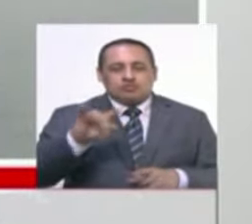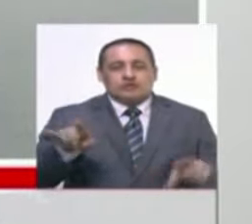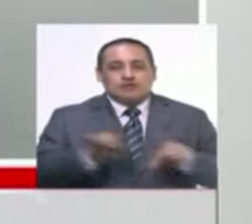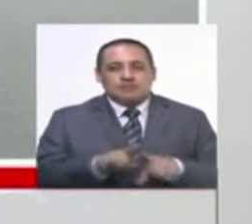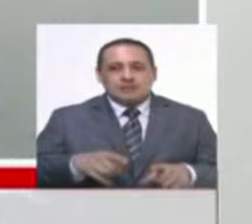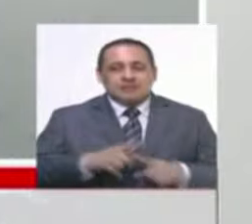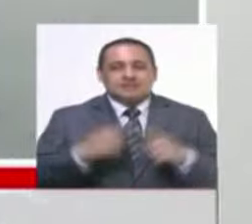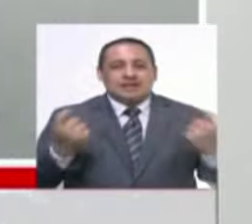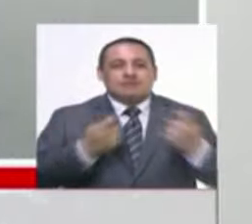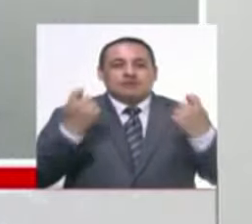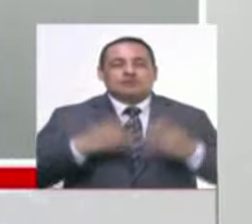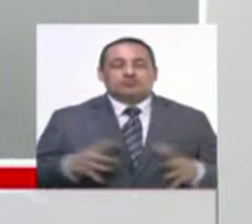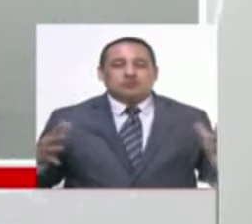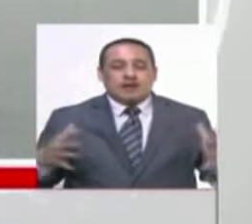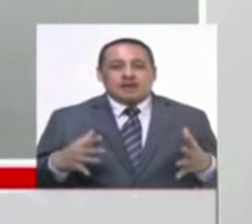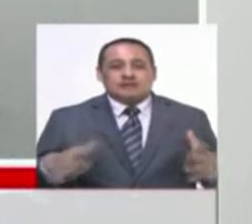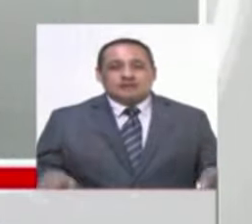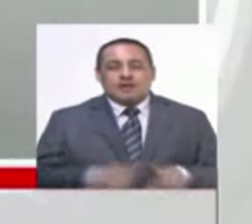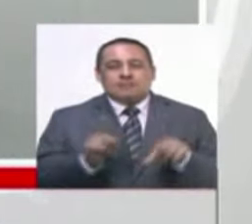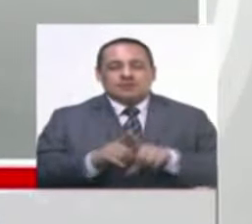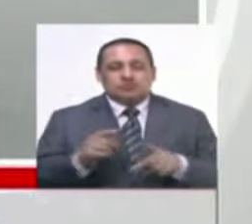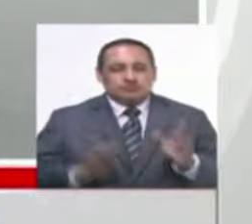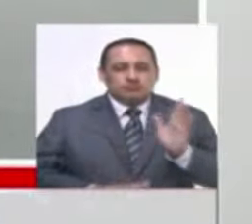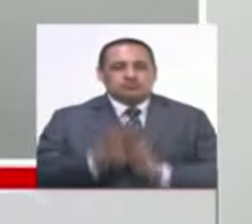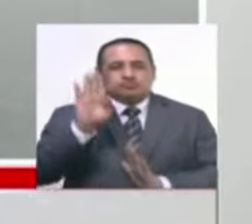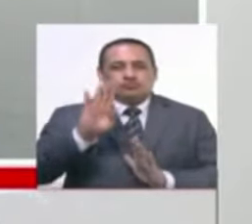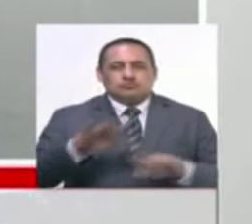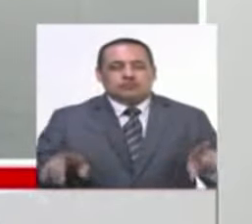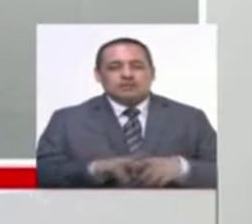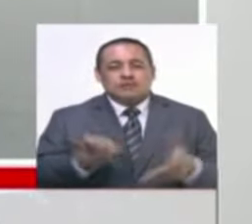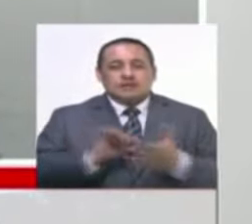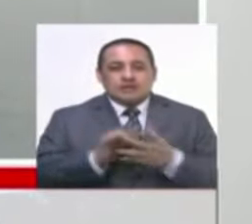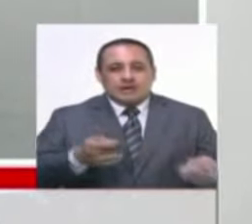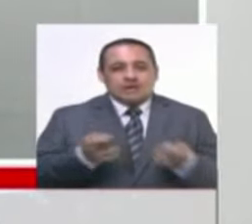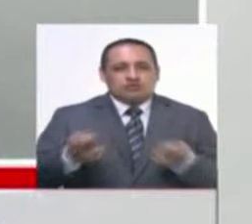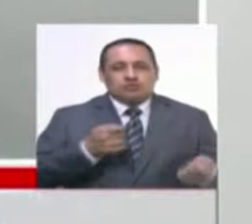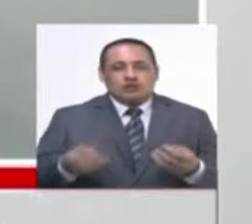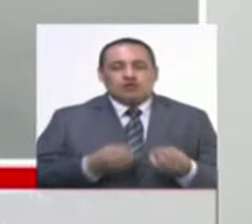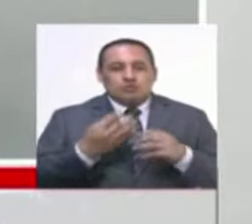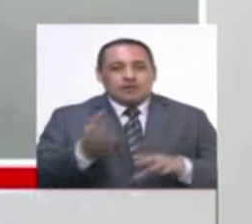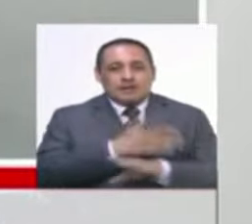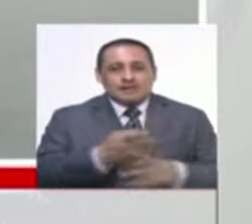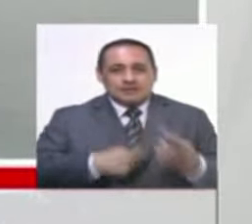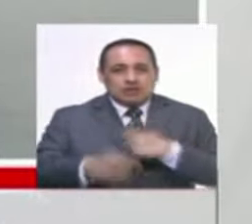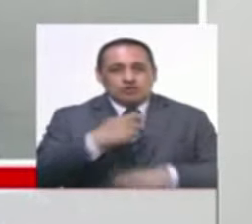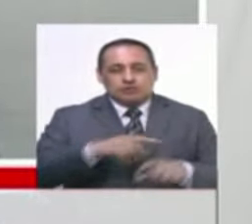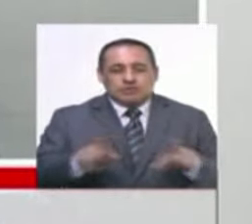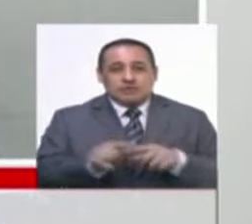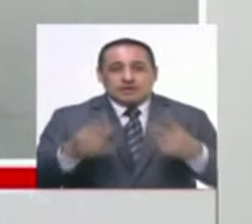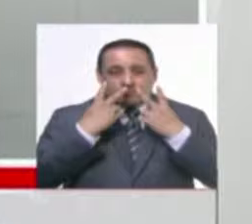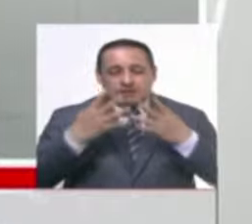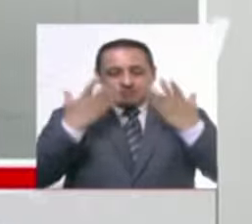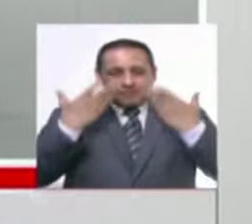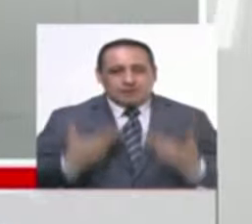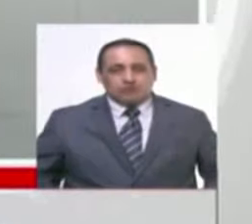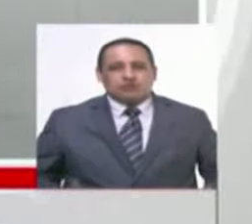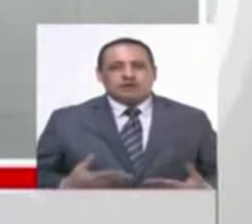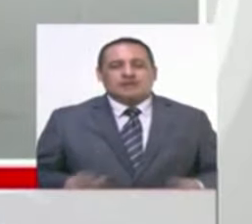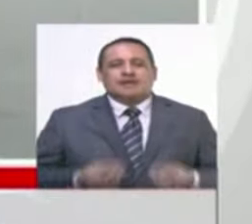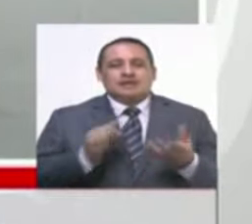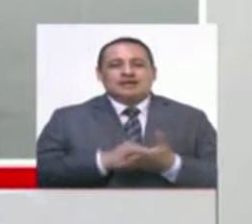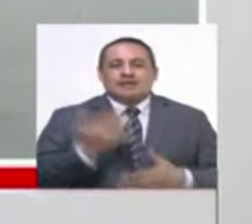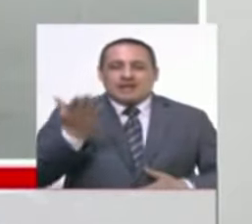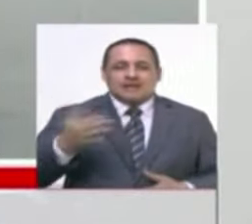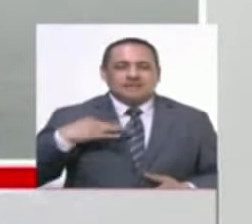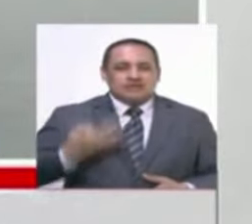celebraba su gran logro como gestora o como lobista, haciéndome ver a mí de que la